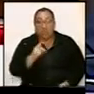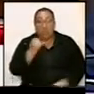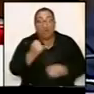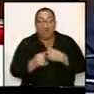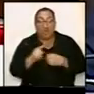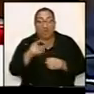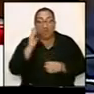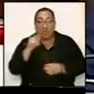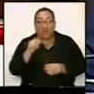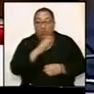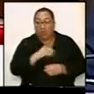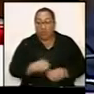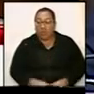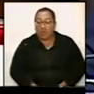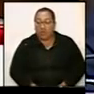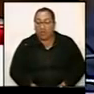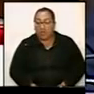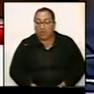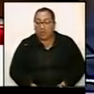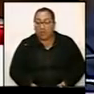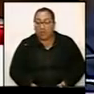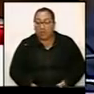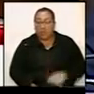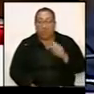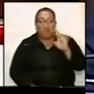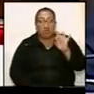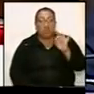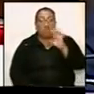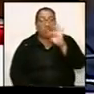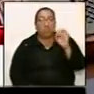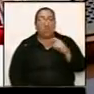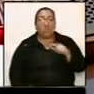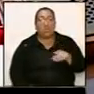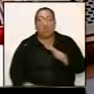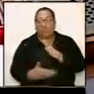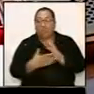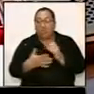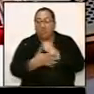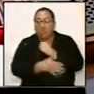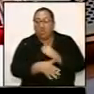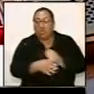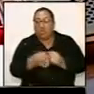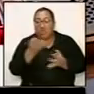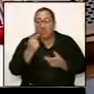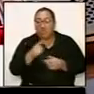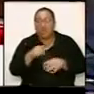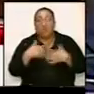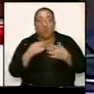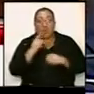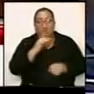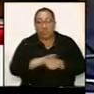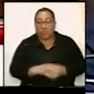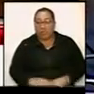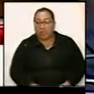final del mandato de este gobierno, 18% estará la pobreza. Espero que eso se